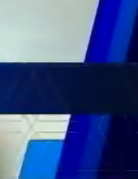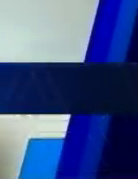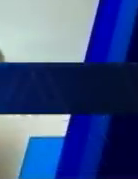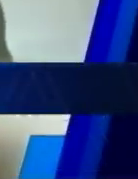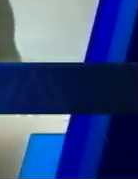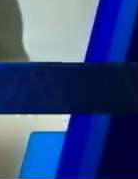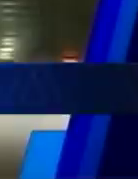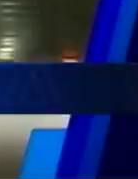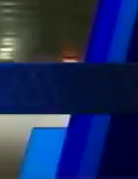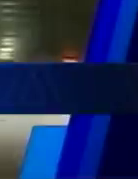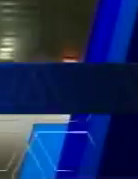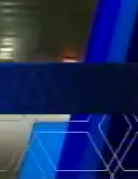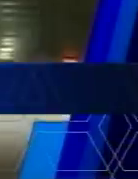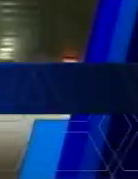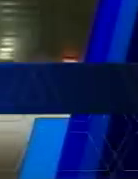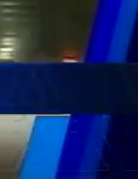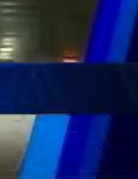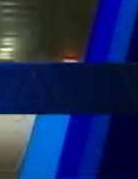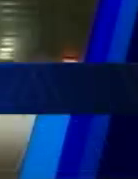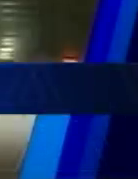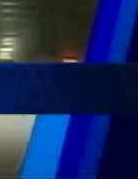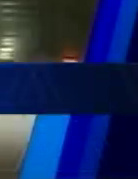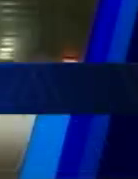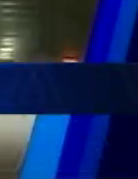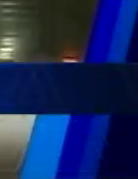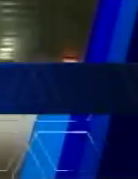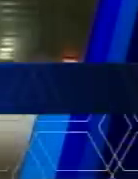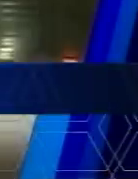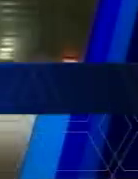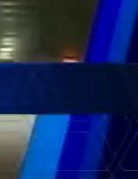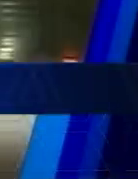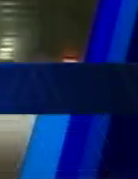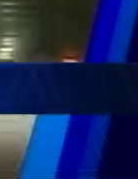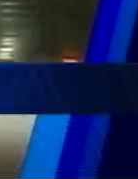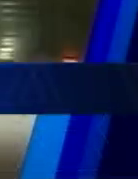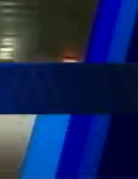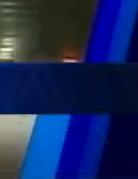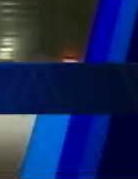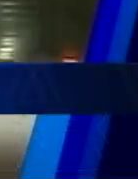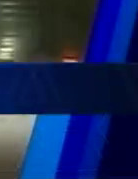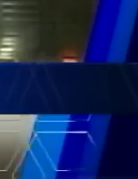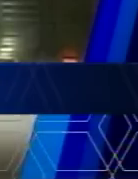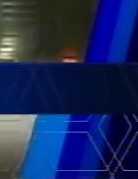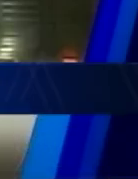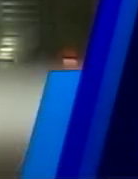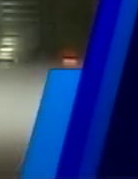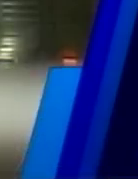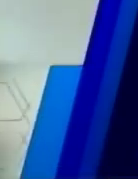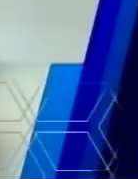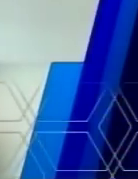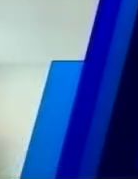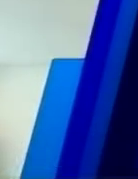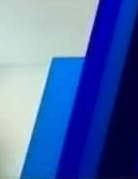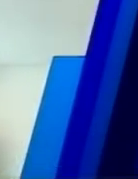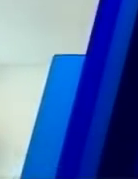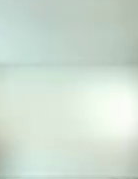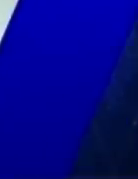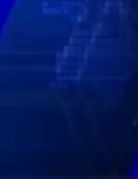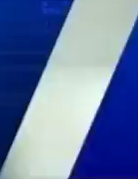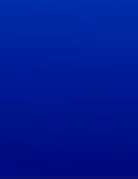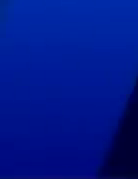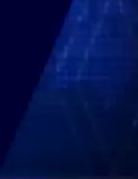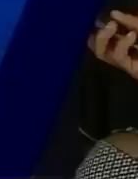Reconocimiento. Ministro Aristóbulo Isturiz instó a ratificar compromiso con los principios fundamentales de la formación educativa.